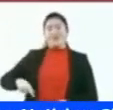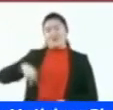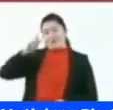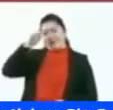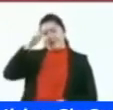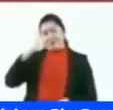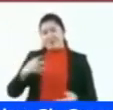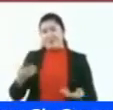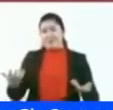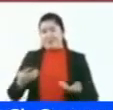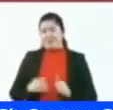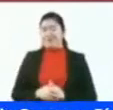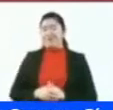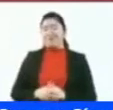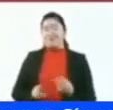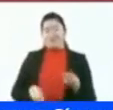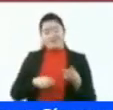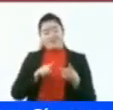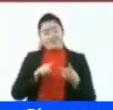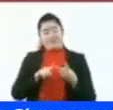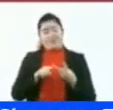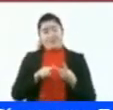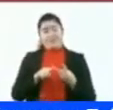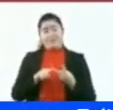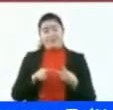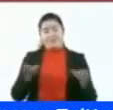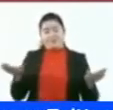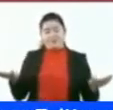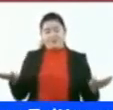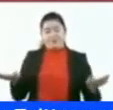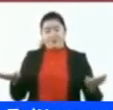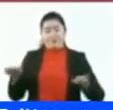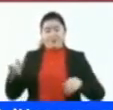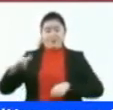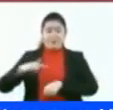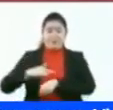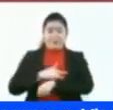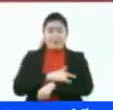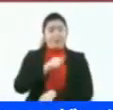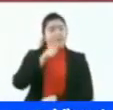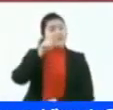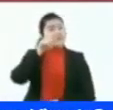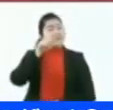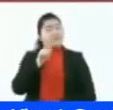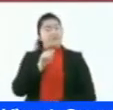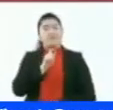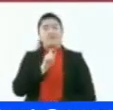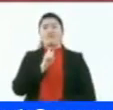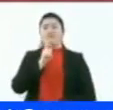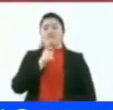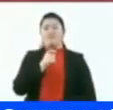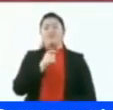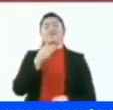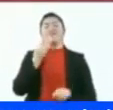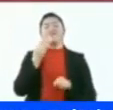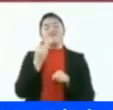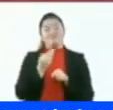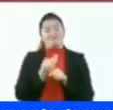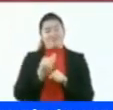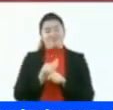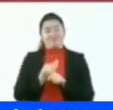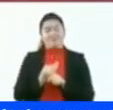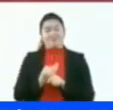México. La segunda es que el aeropuerto Benito Juárez es un aeropuerto que, inclusive ahora donde